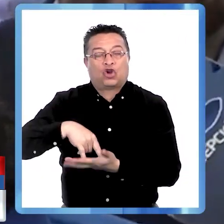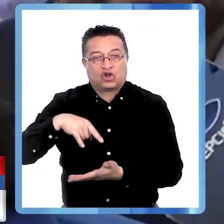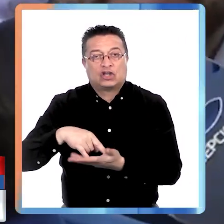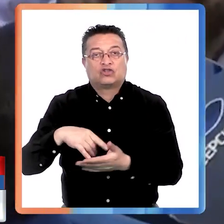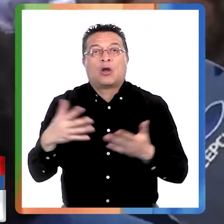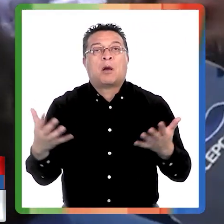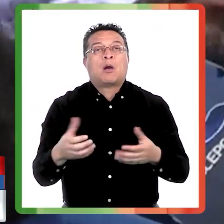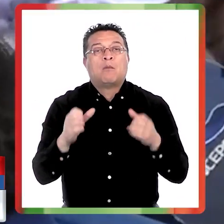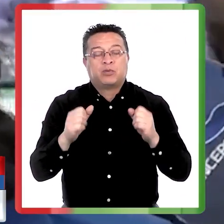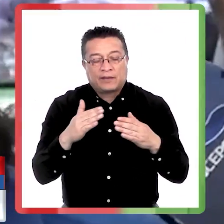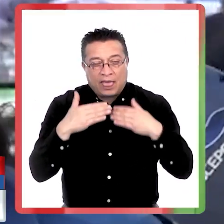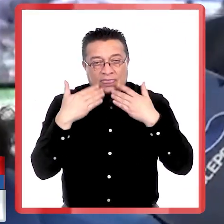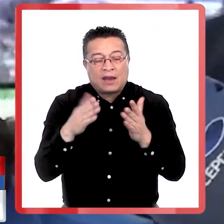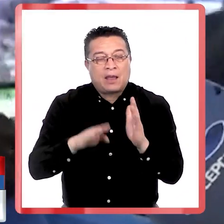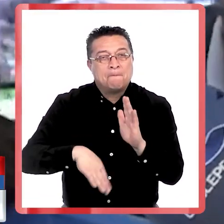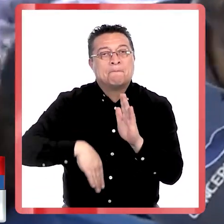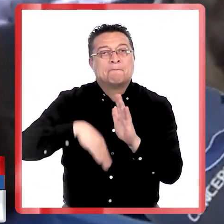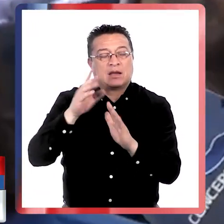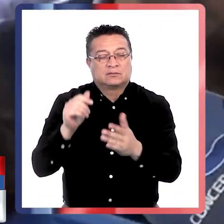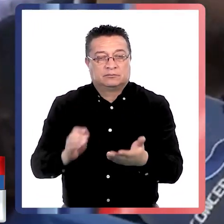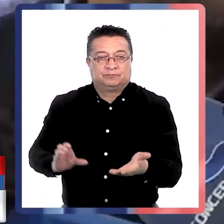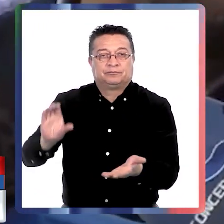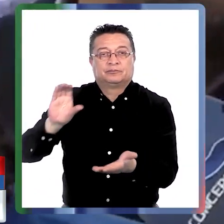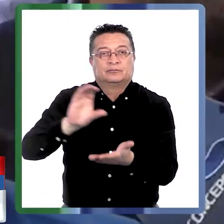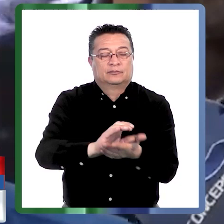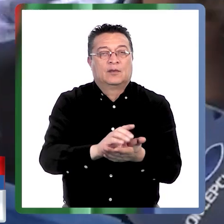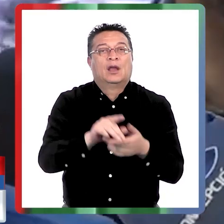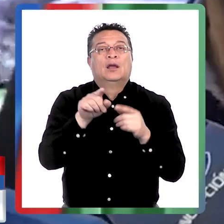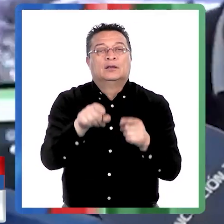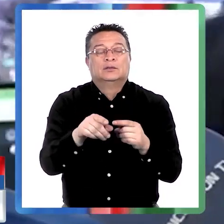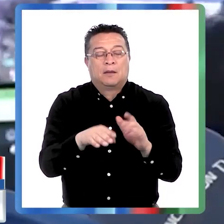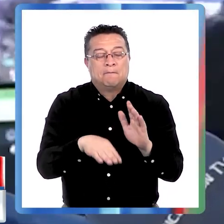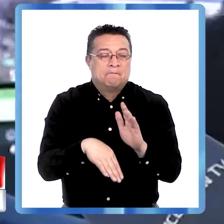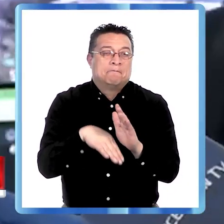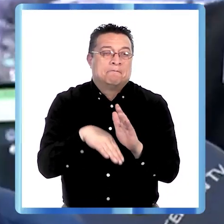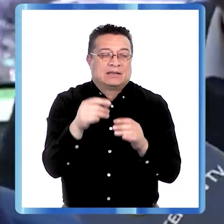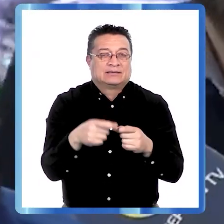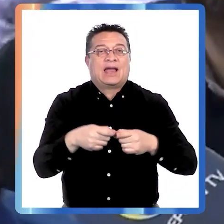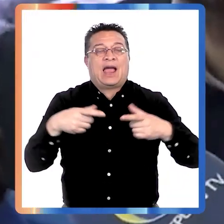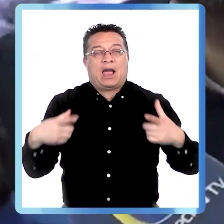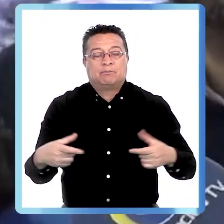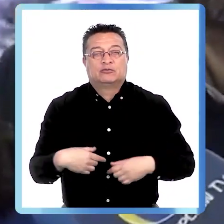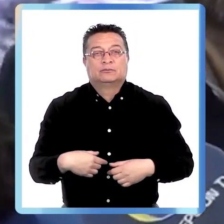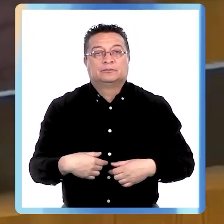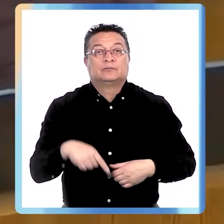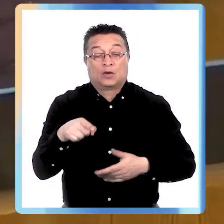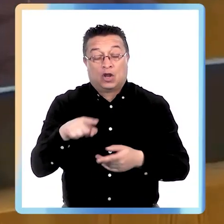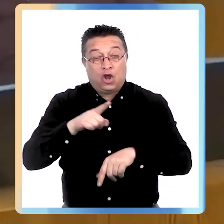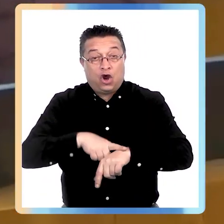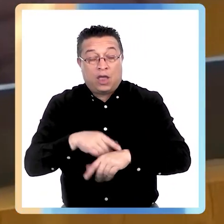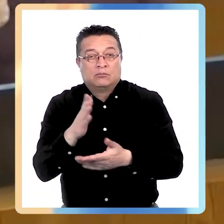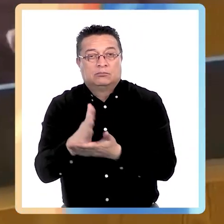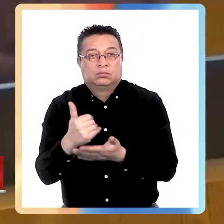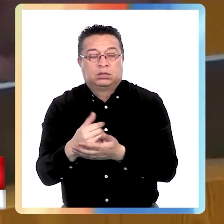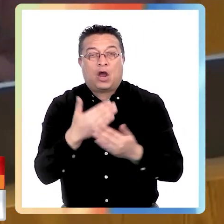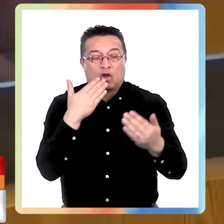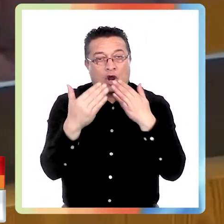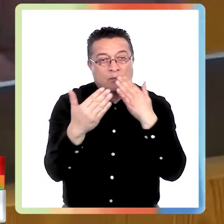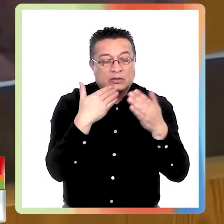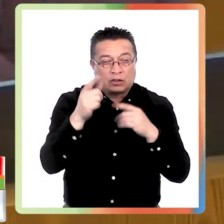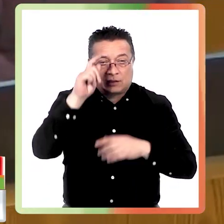discutiendo en el Congreso para poder generar mayor cantidad de recursos para que estos subsidios sean aún más amplios. Horas